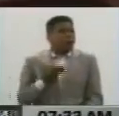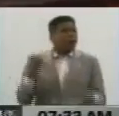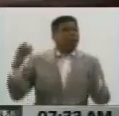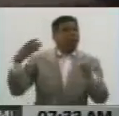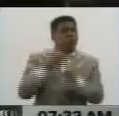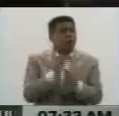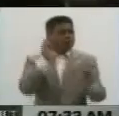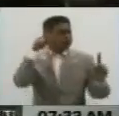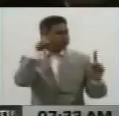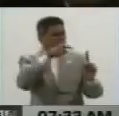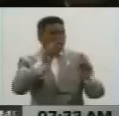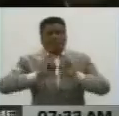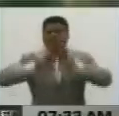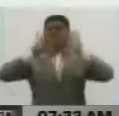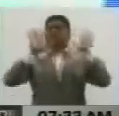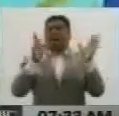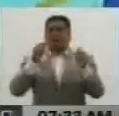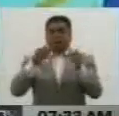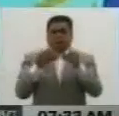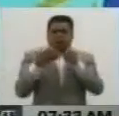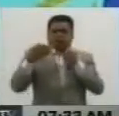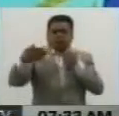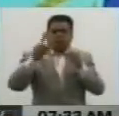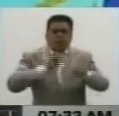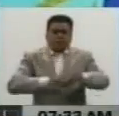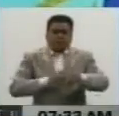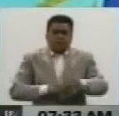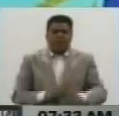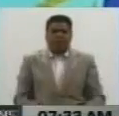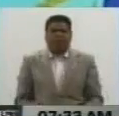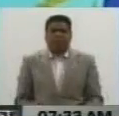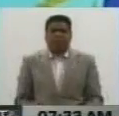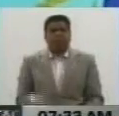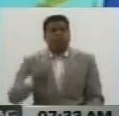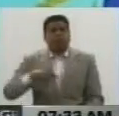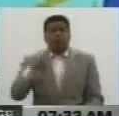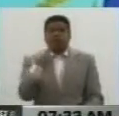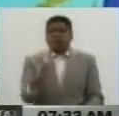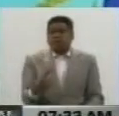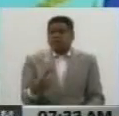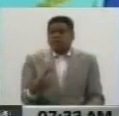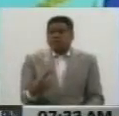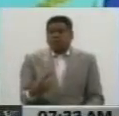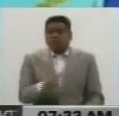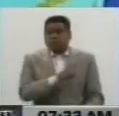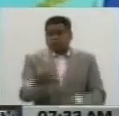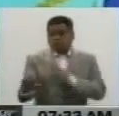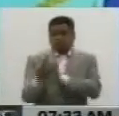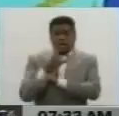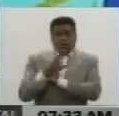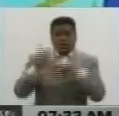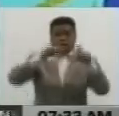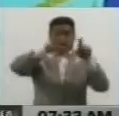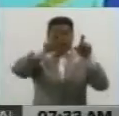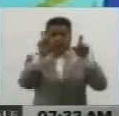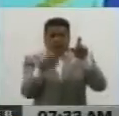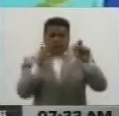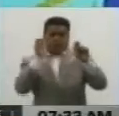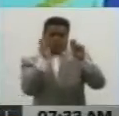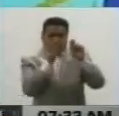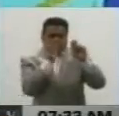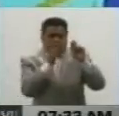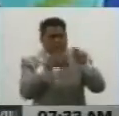objetivos claros a largo plazo. Yo le digo a esos traidores, el arco minero va y viene a ayudar